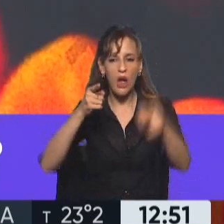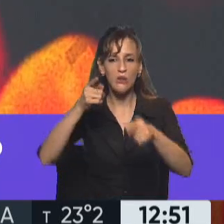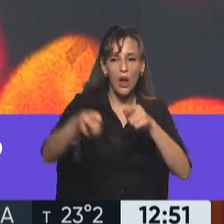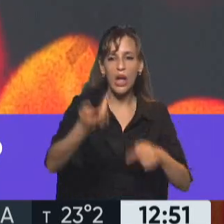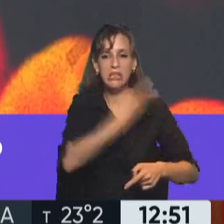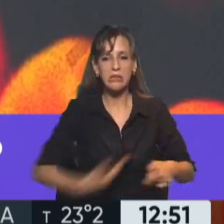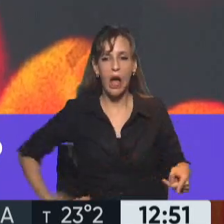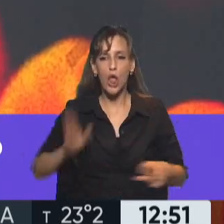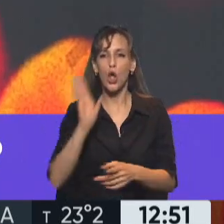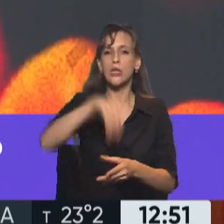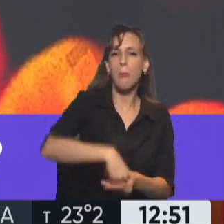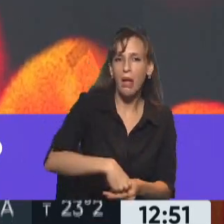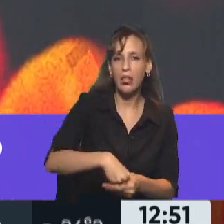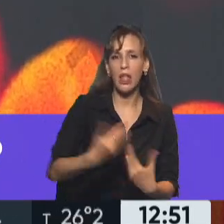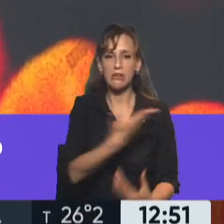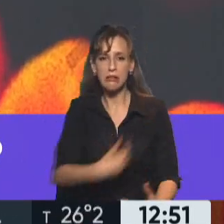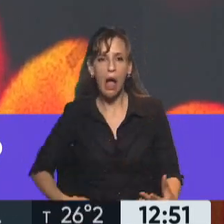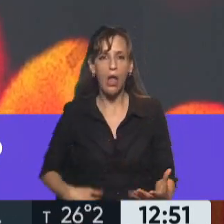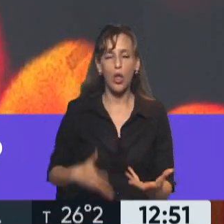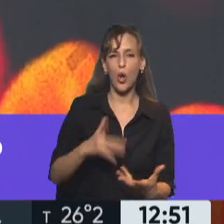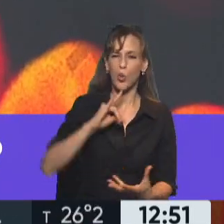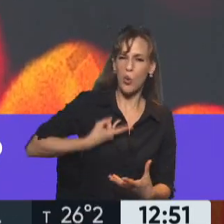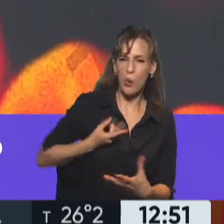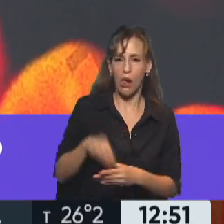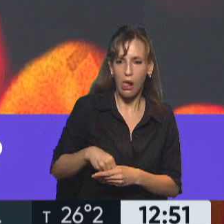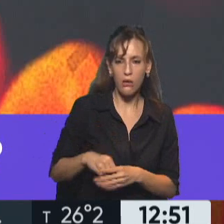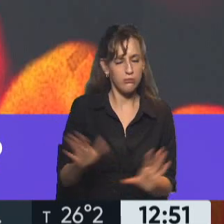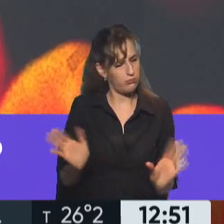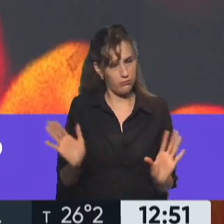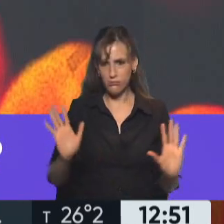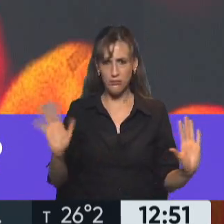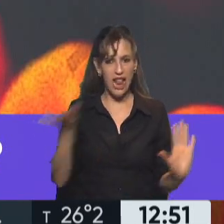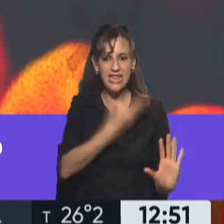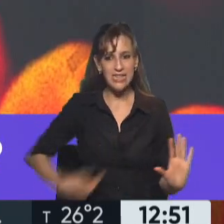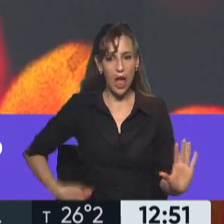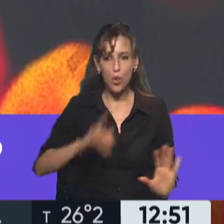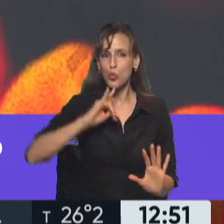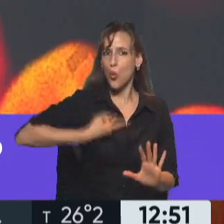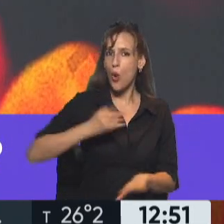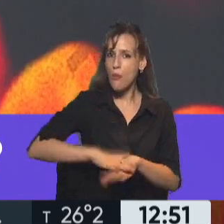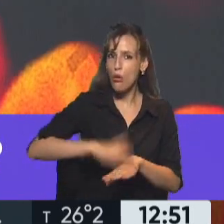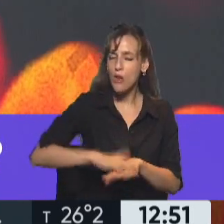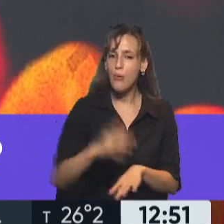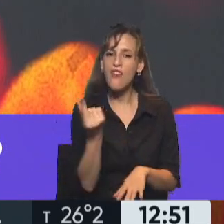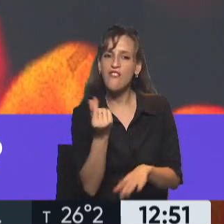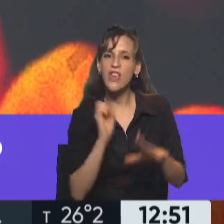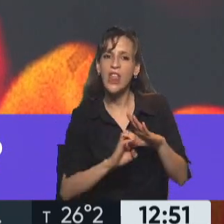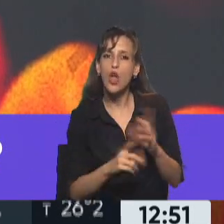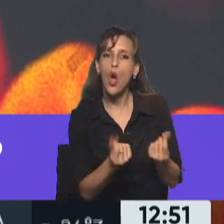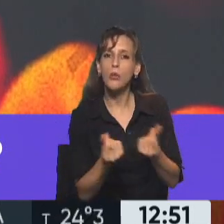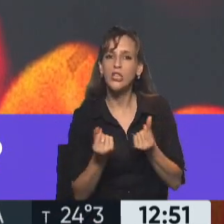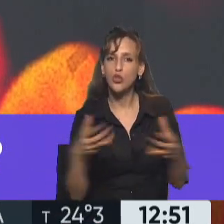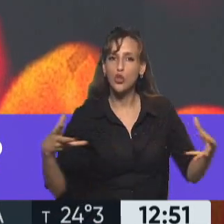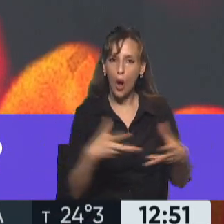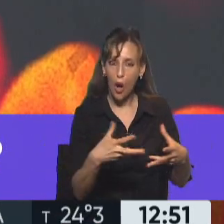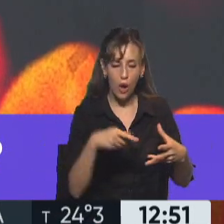se apropia, el Estado confisca. No, a ver, el Estado administra ese fideicomiso utilizando un excedente, que en